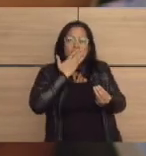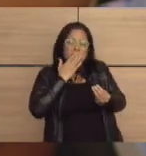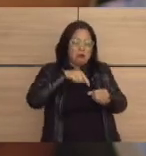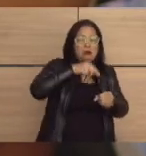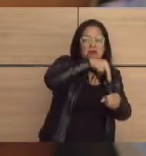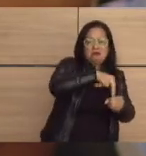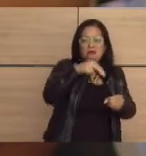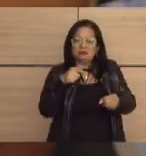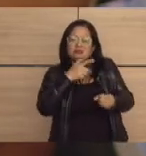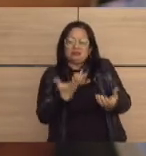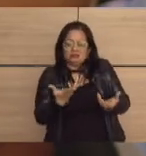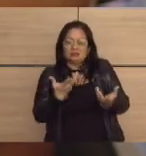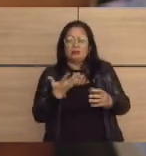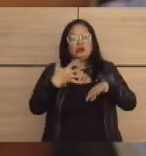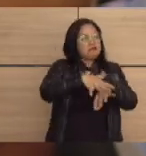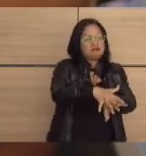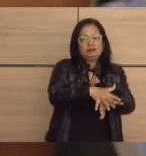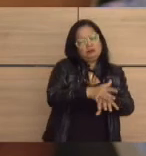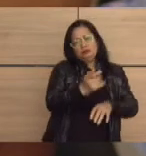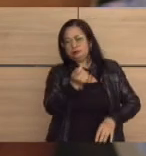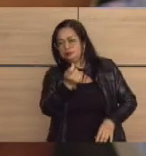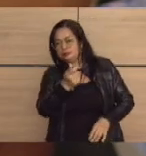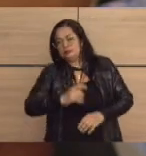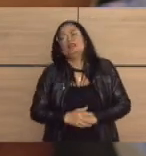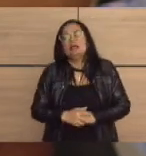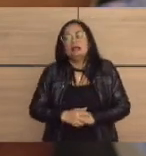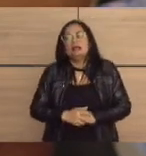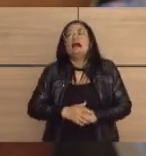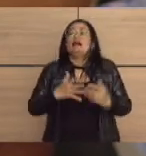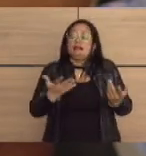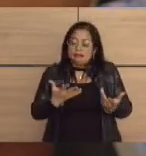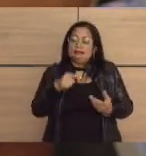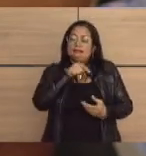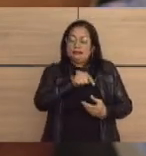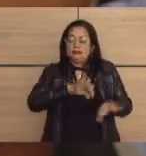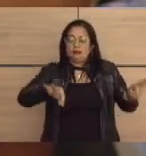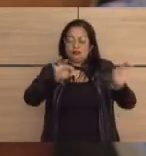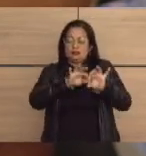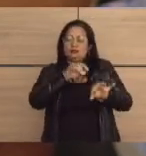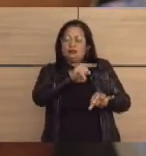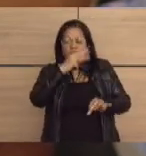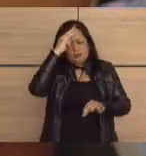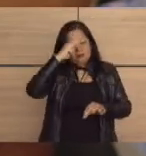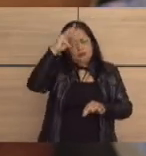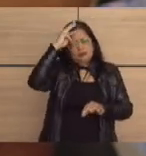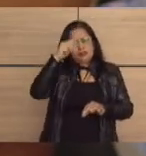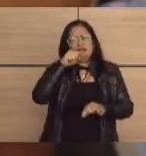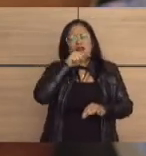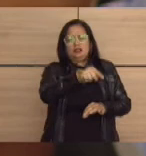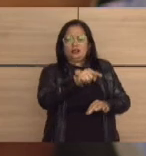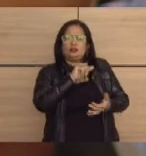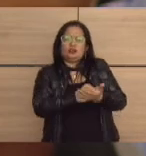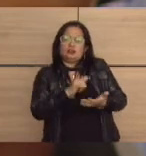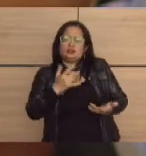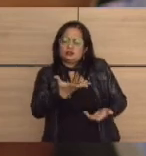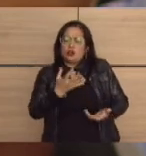muy importante. Y por eso fue posible en México una aventura pictórica como